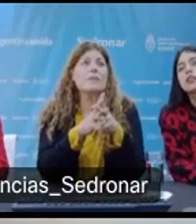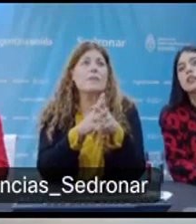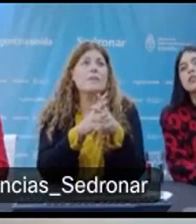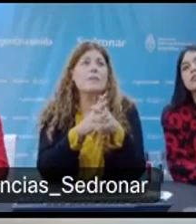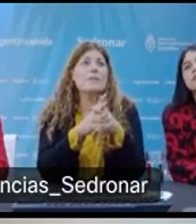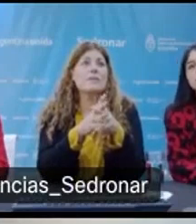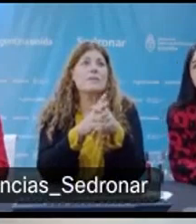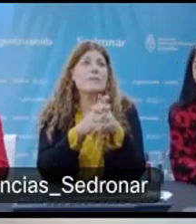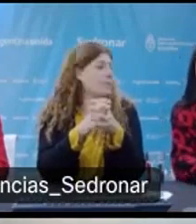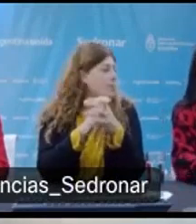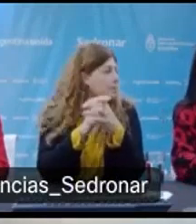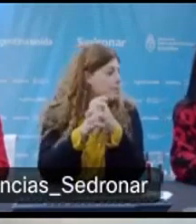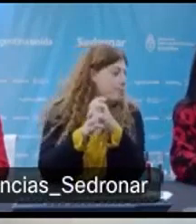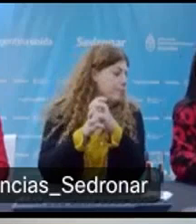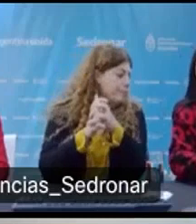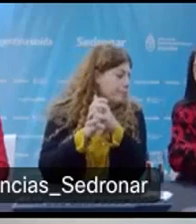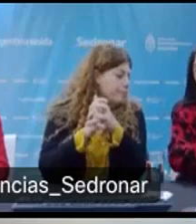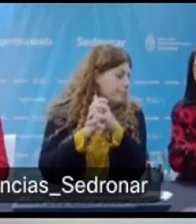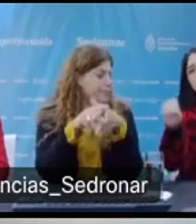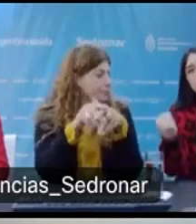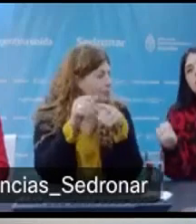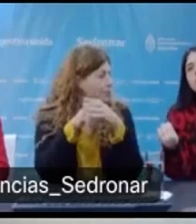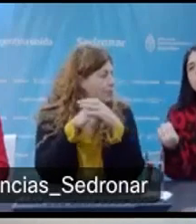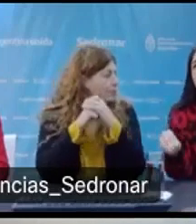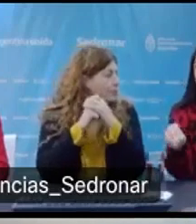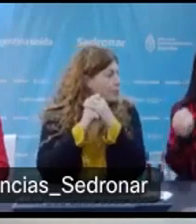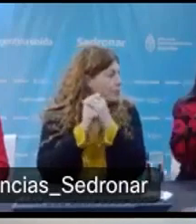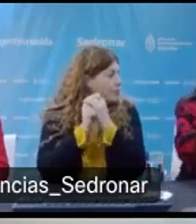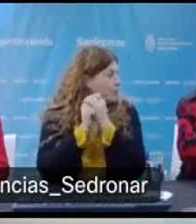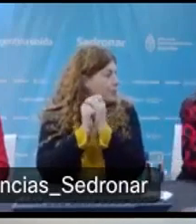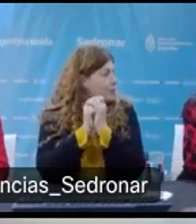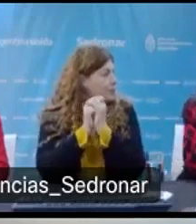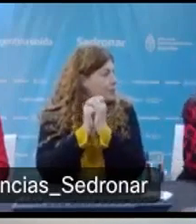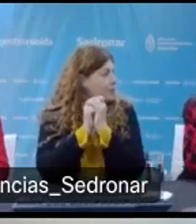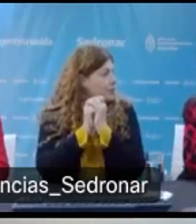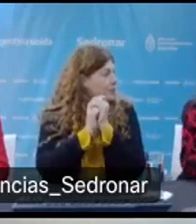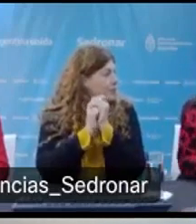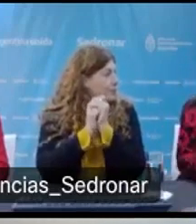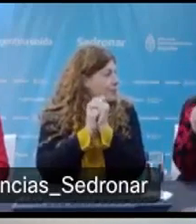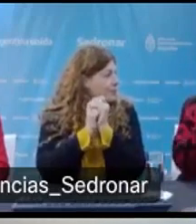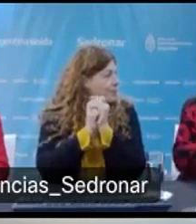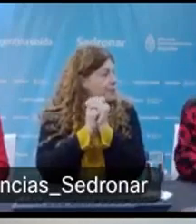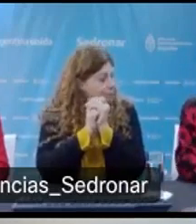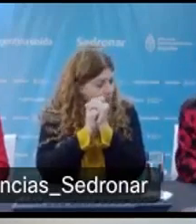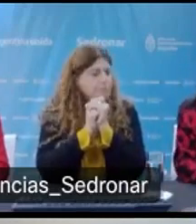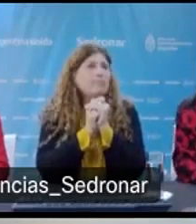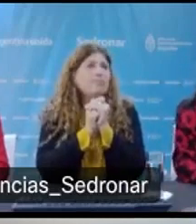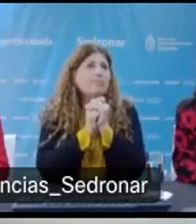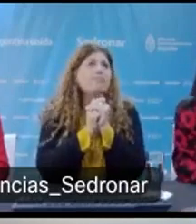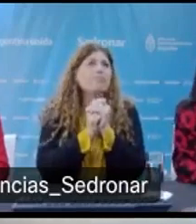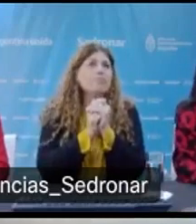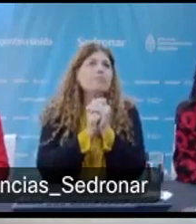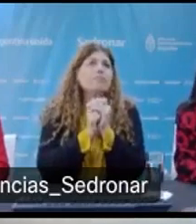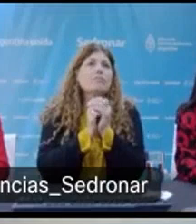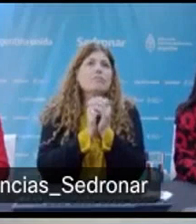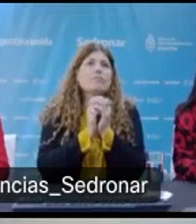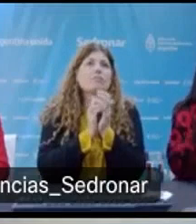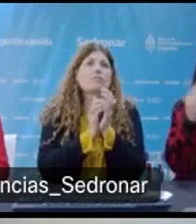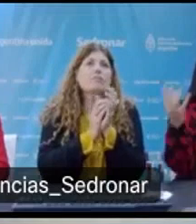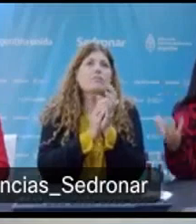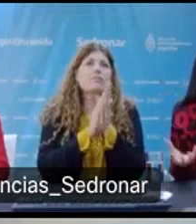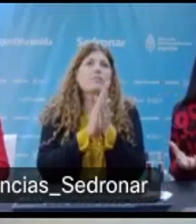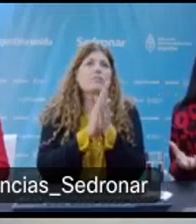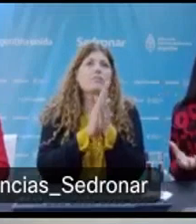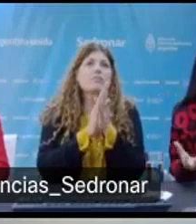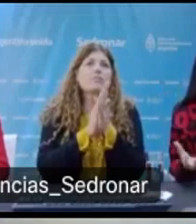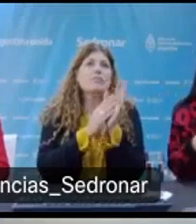mencionar que esto sería como una segunda parte de lo que pasó el año pasado. El año pasado tuvimos una reunión con todas las universidades y